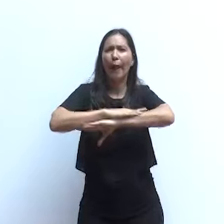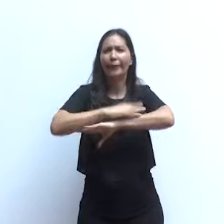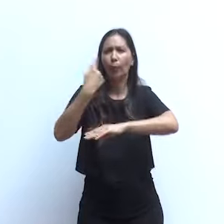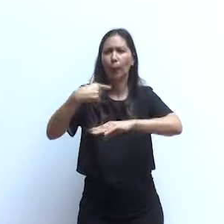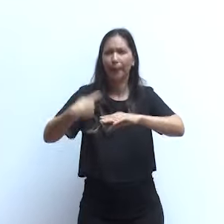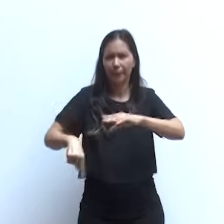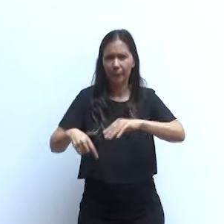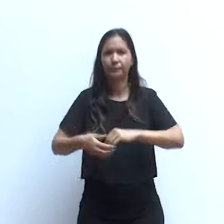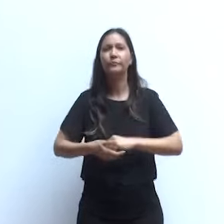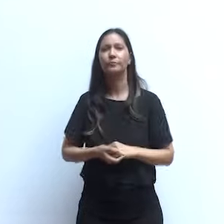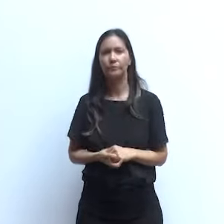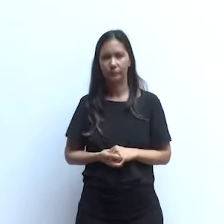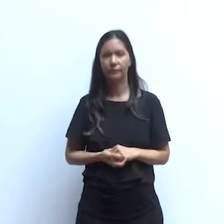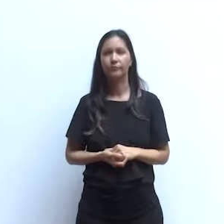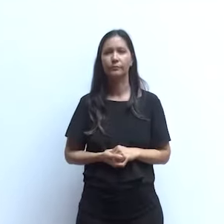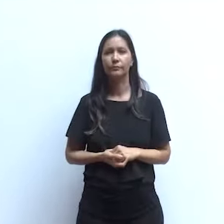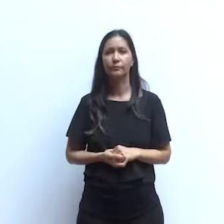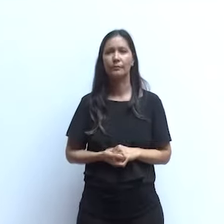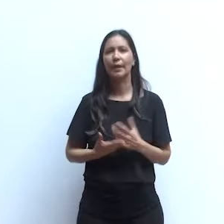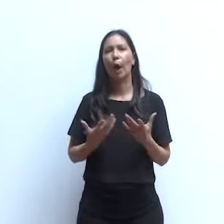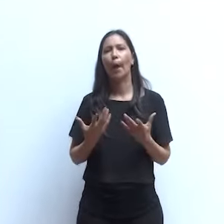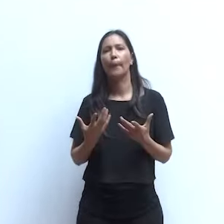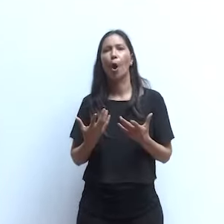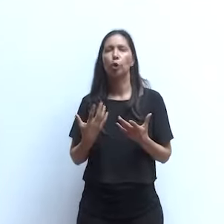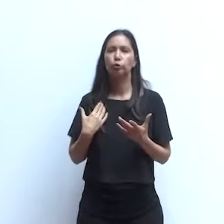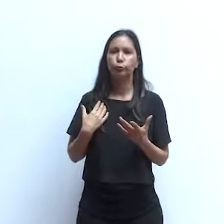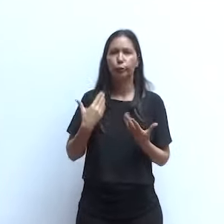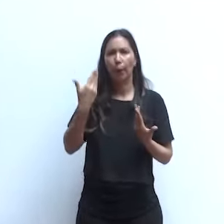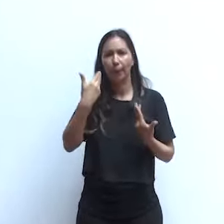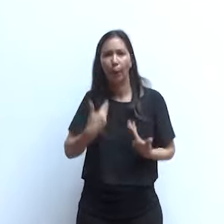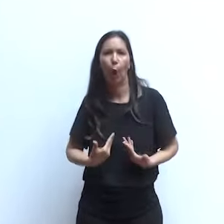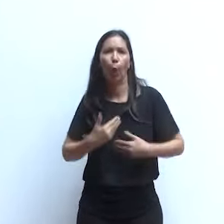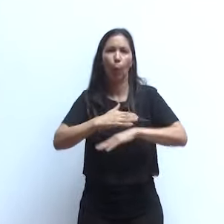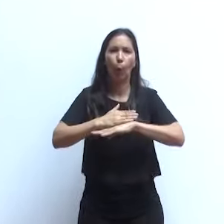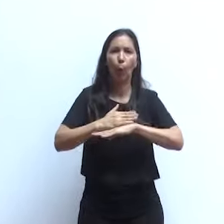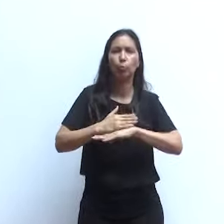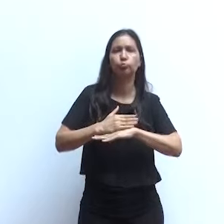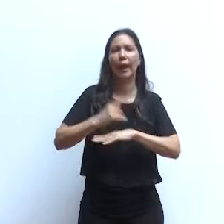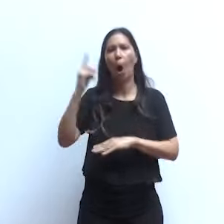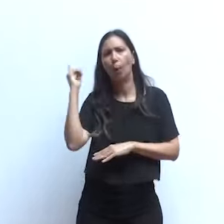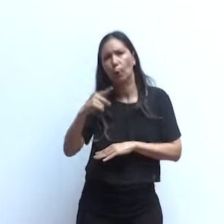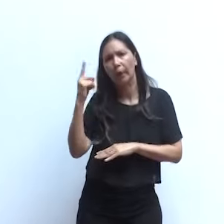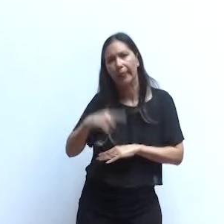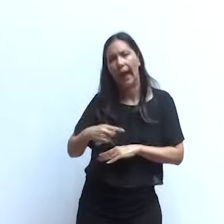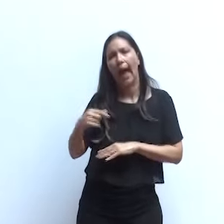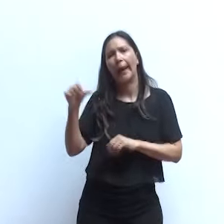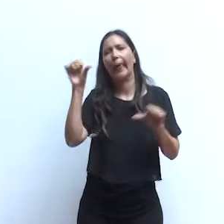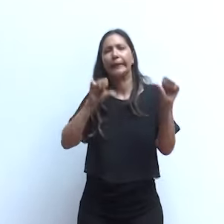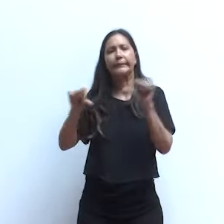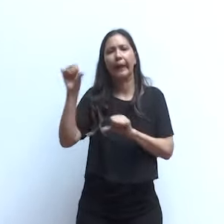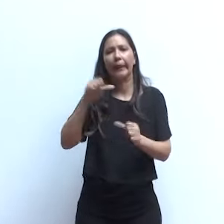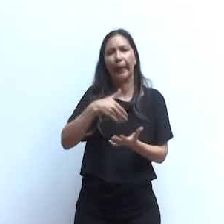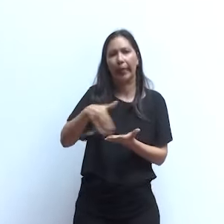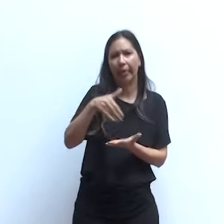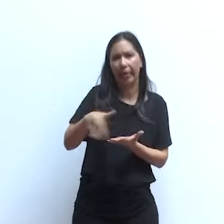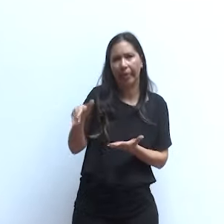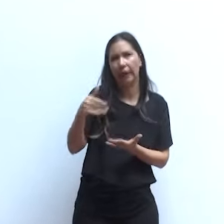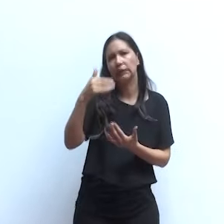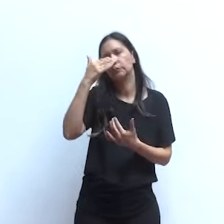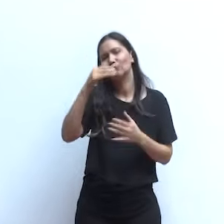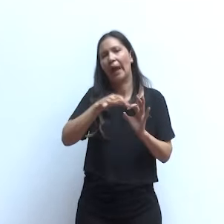caso meritocráticas consumistas autoritarias anticientíficas que que que luego a ser articulado o